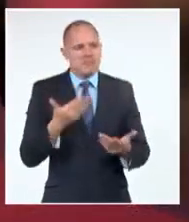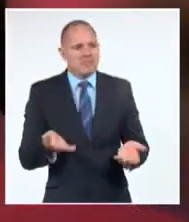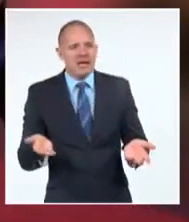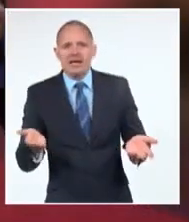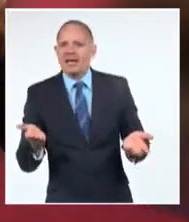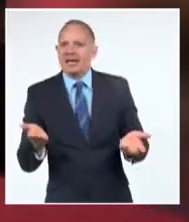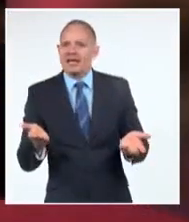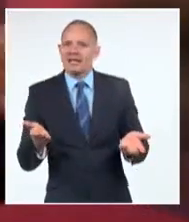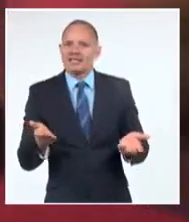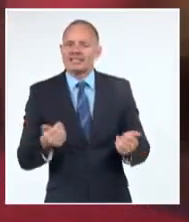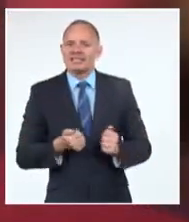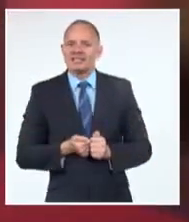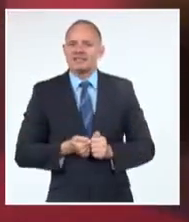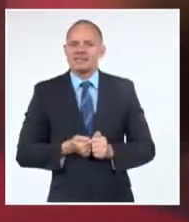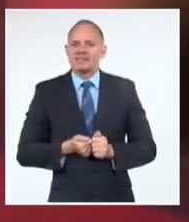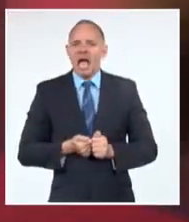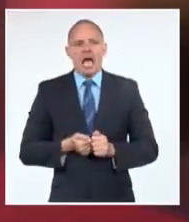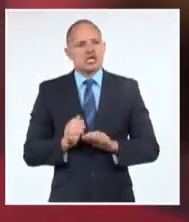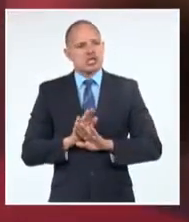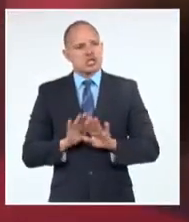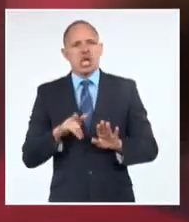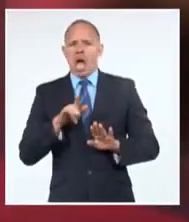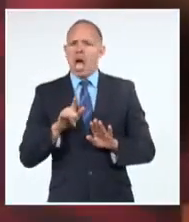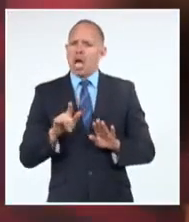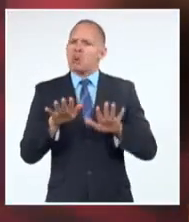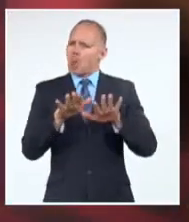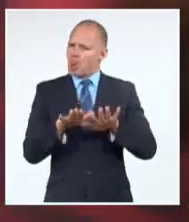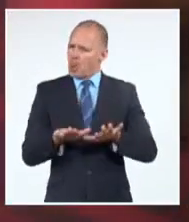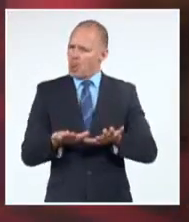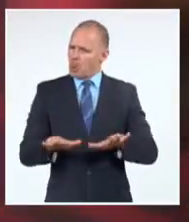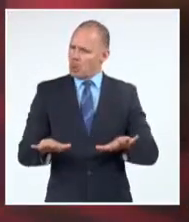se mantuvieron las cosas